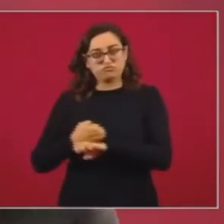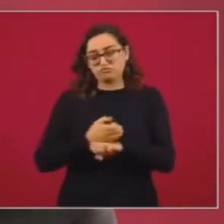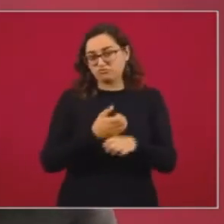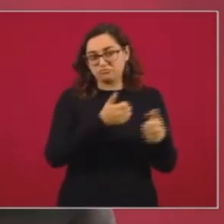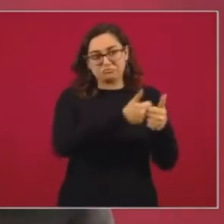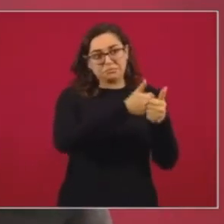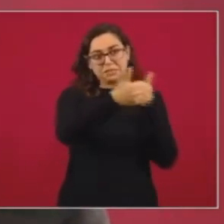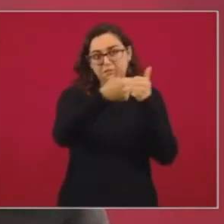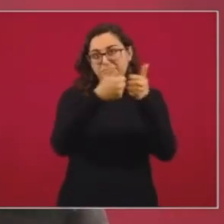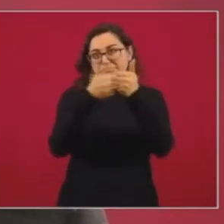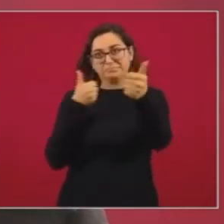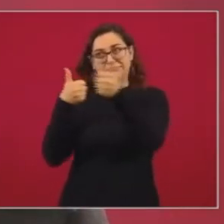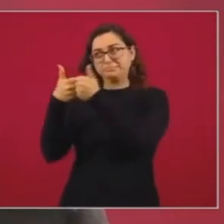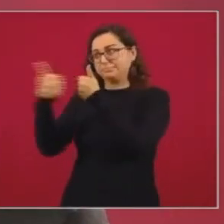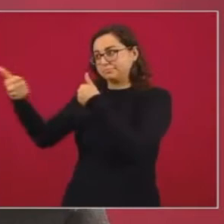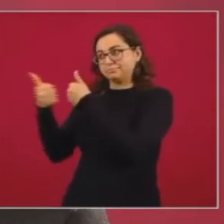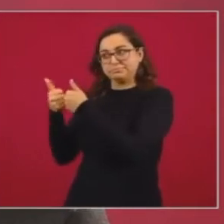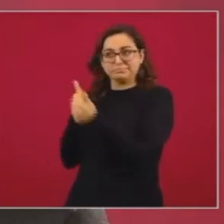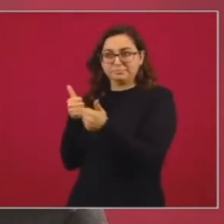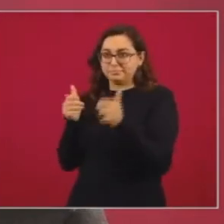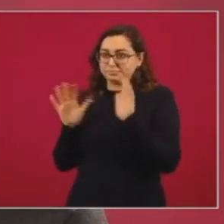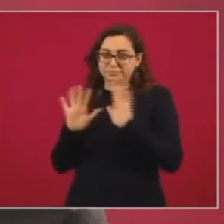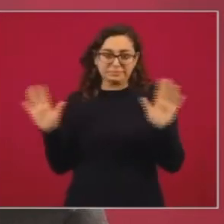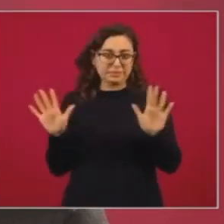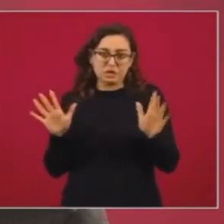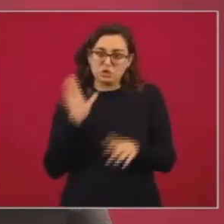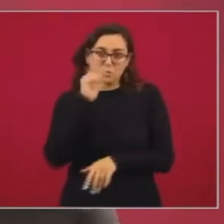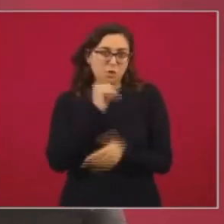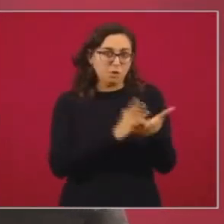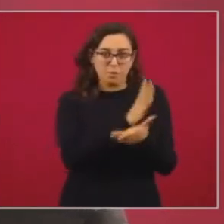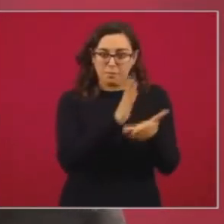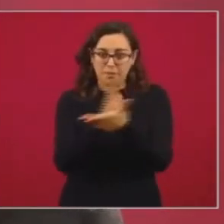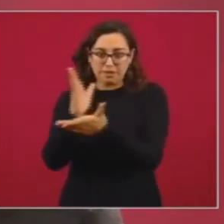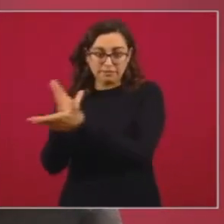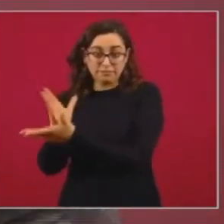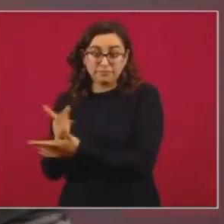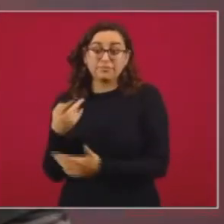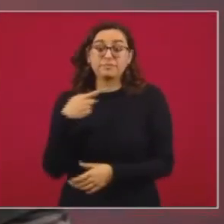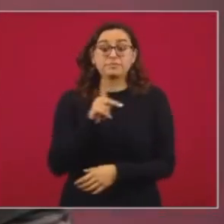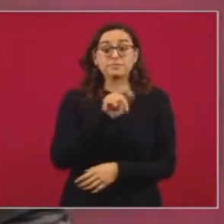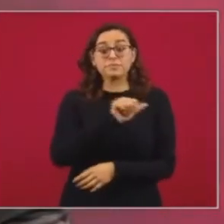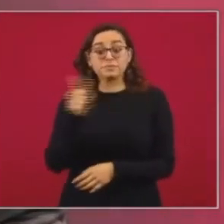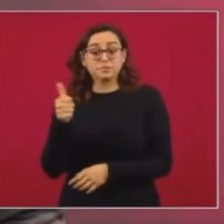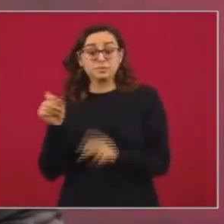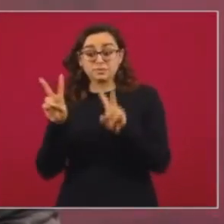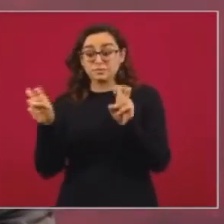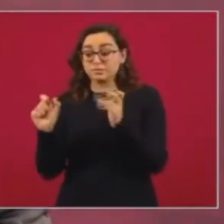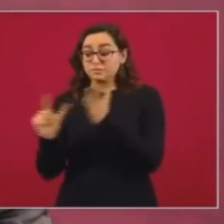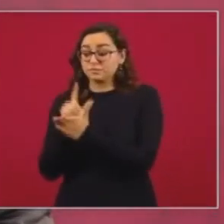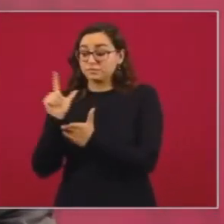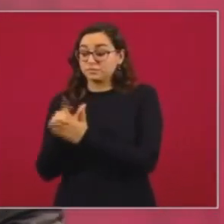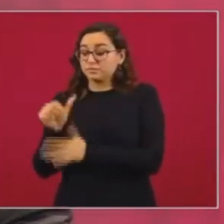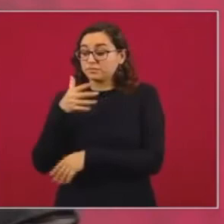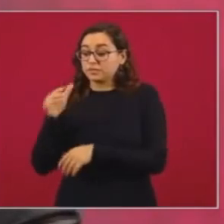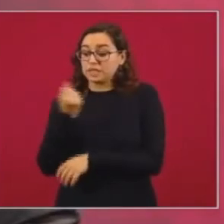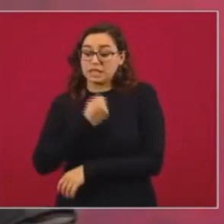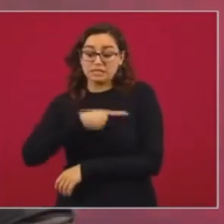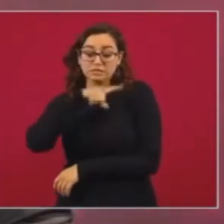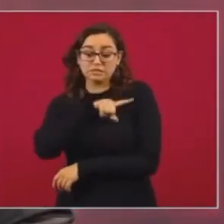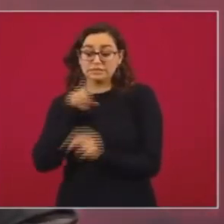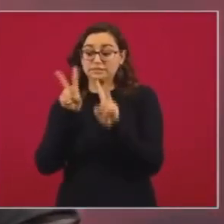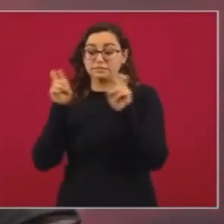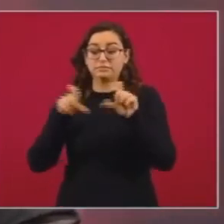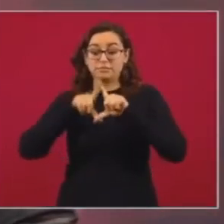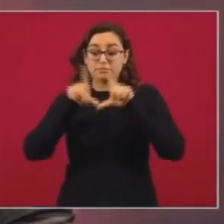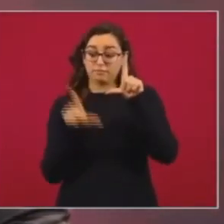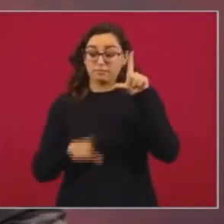ciertas otras que se consideran materia de salubridad general y la Ley General de Salud establece con claridad cuál